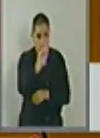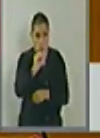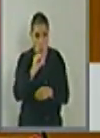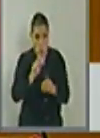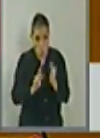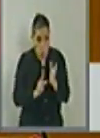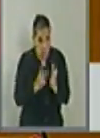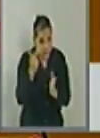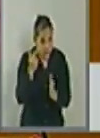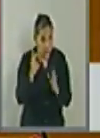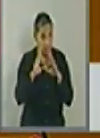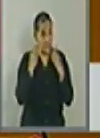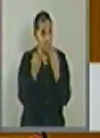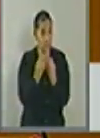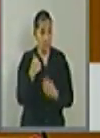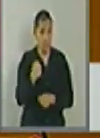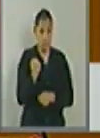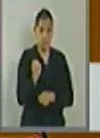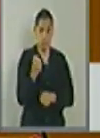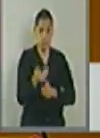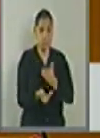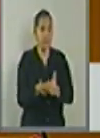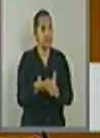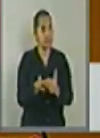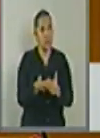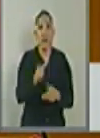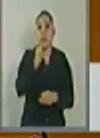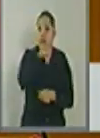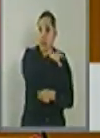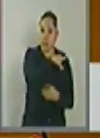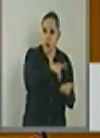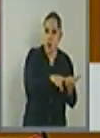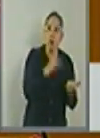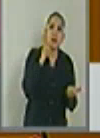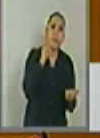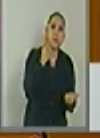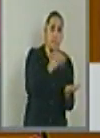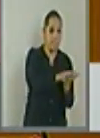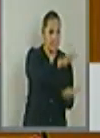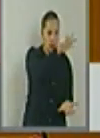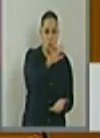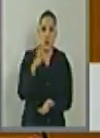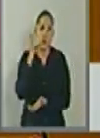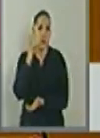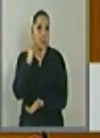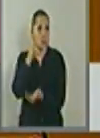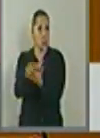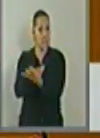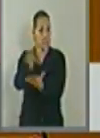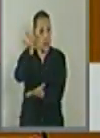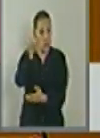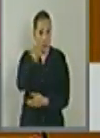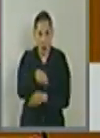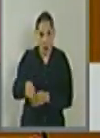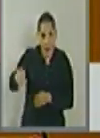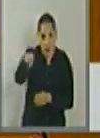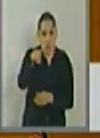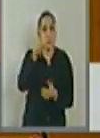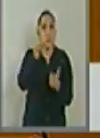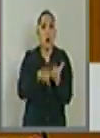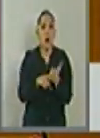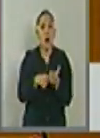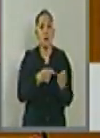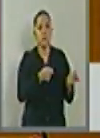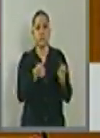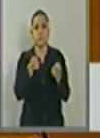de diputados y de senadores, mandará instrucciones porque él no discute, él solo exige obediencia y lo